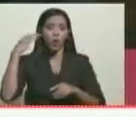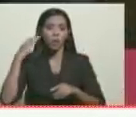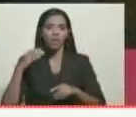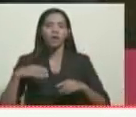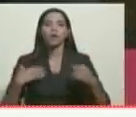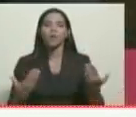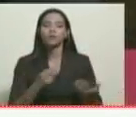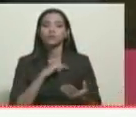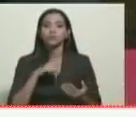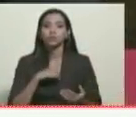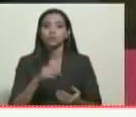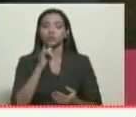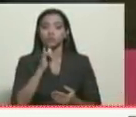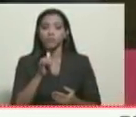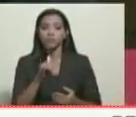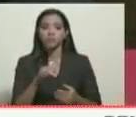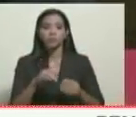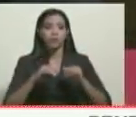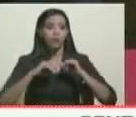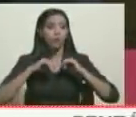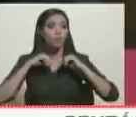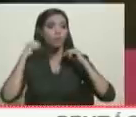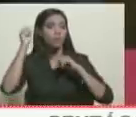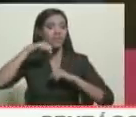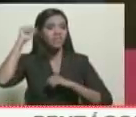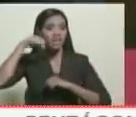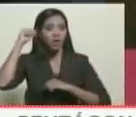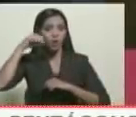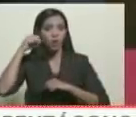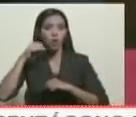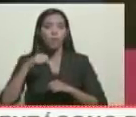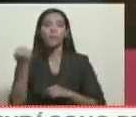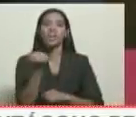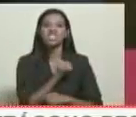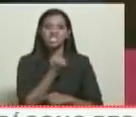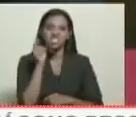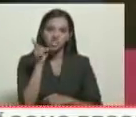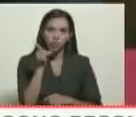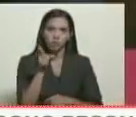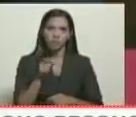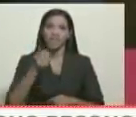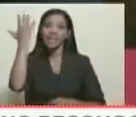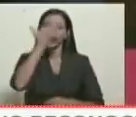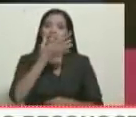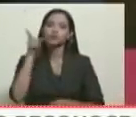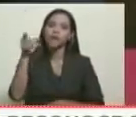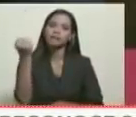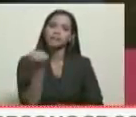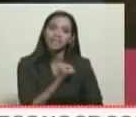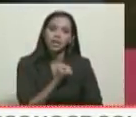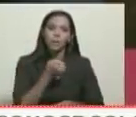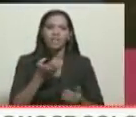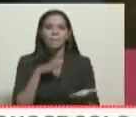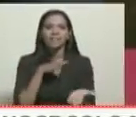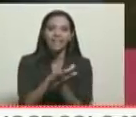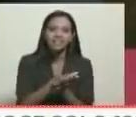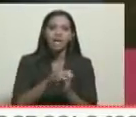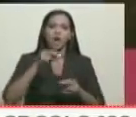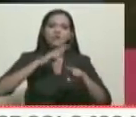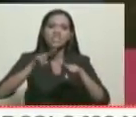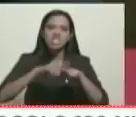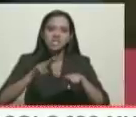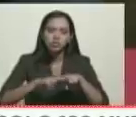nosotros difundimos un video y lo hemos judicializado por asesino. eres un asesino porque atropellaste a un niño